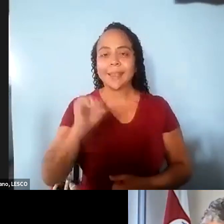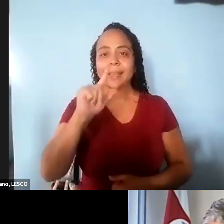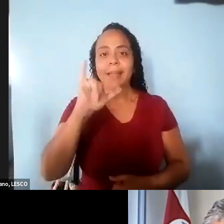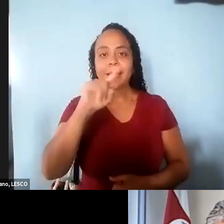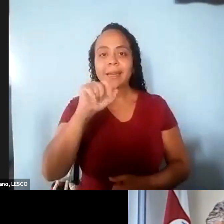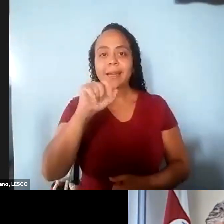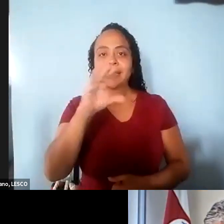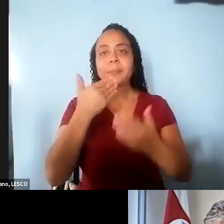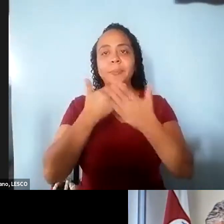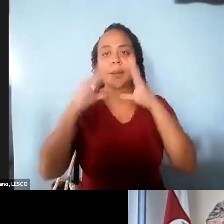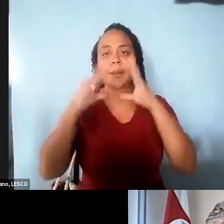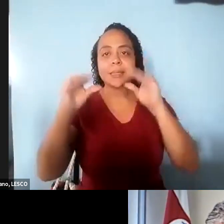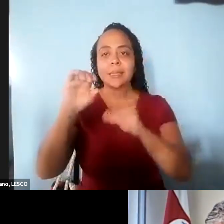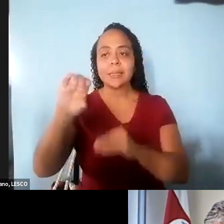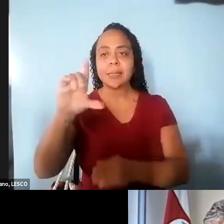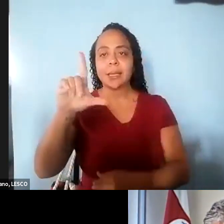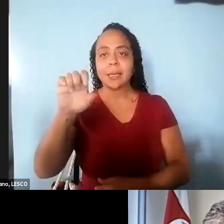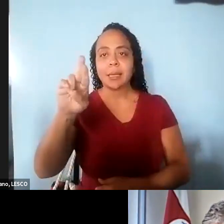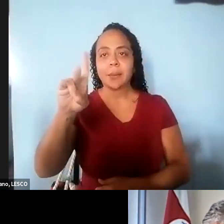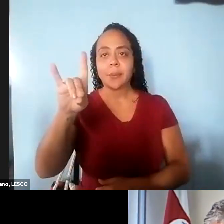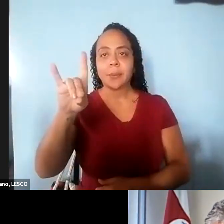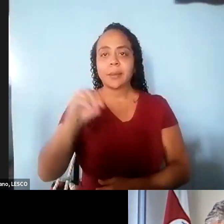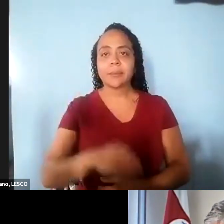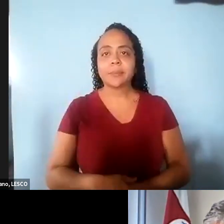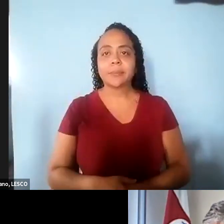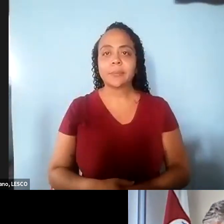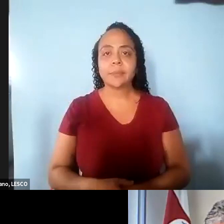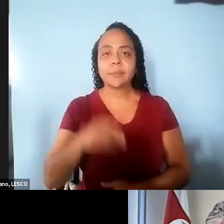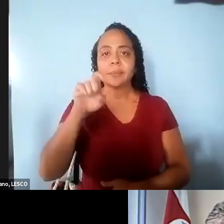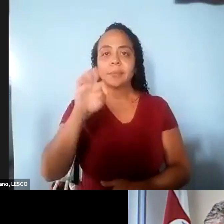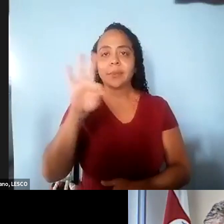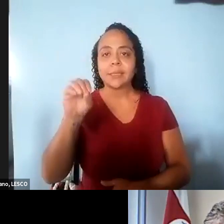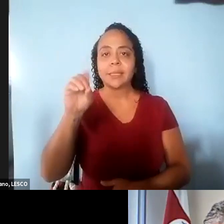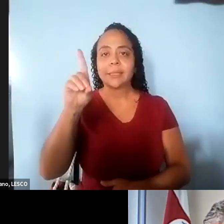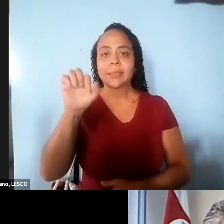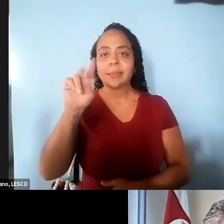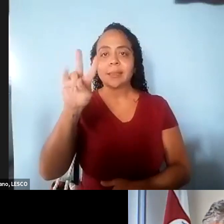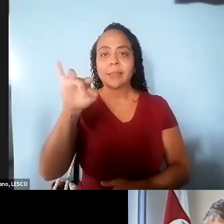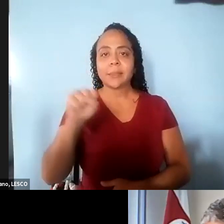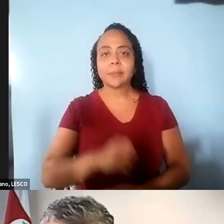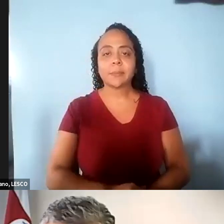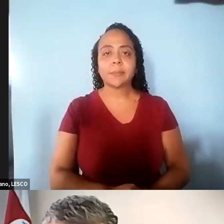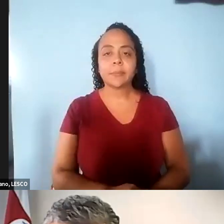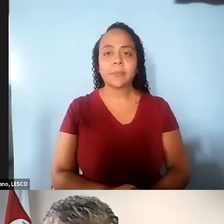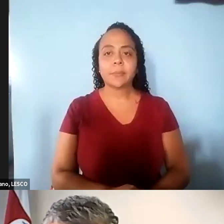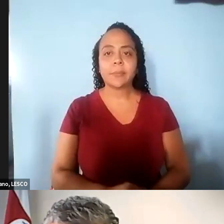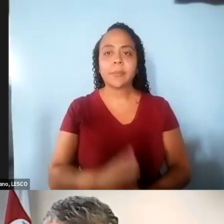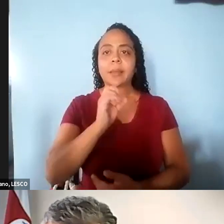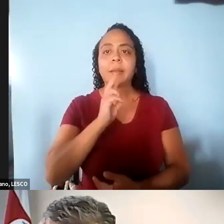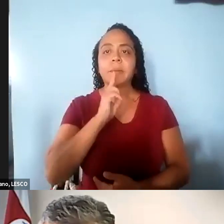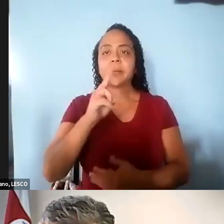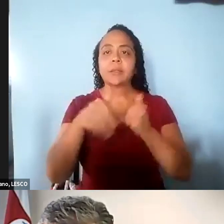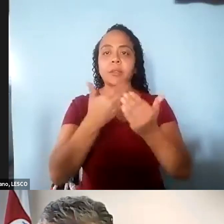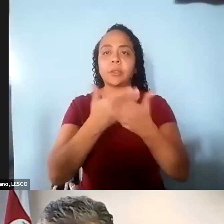tardes claudia peter lawwell davis de ver a todas las personas que